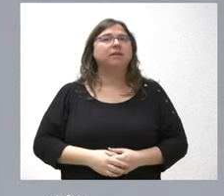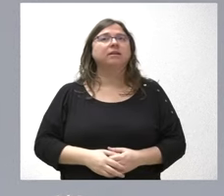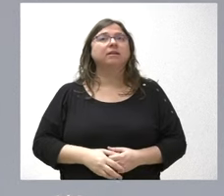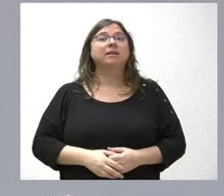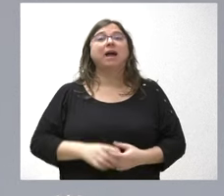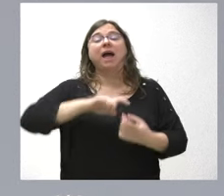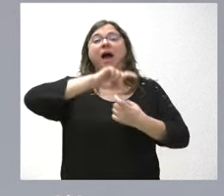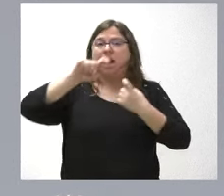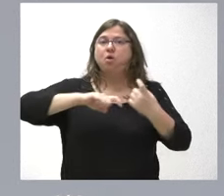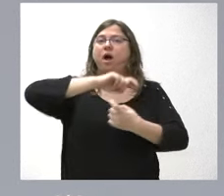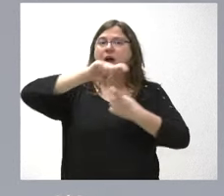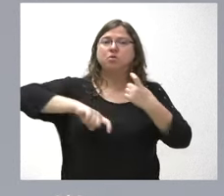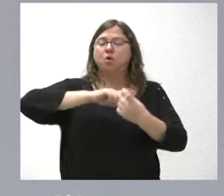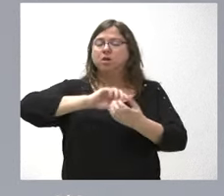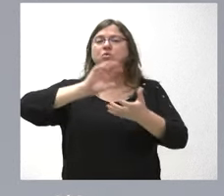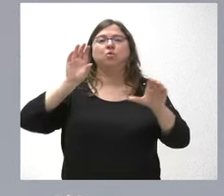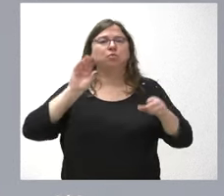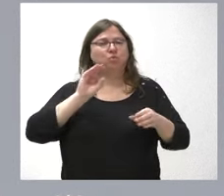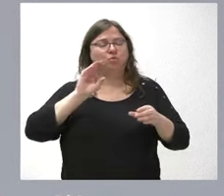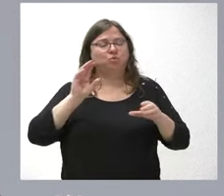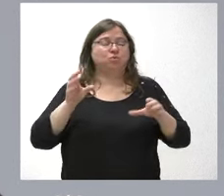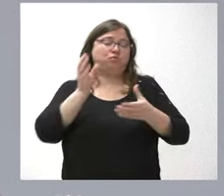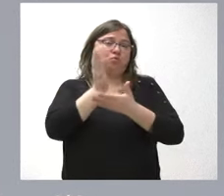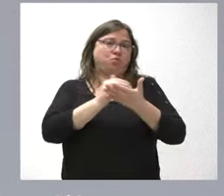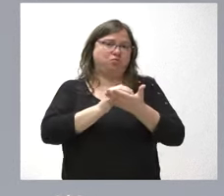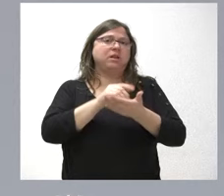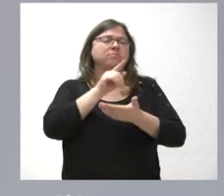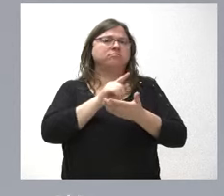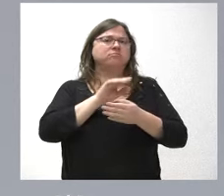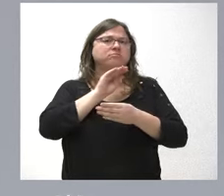Cada año la Junta de Castilla y León ha aportado a la celebración de la